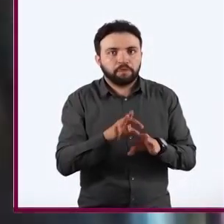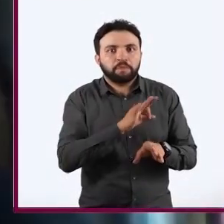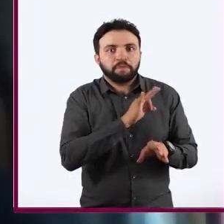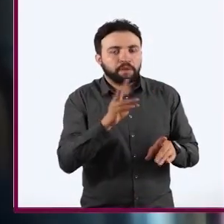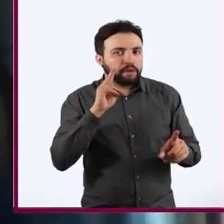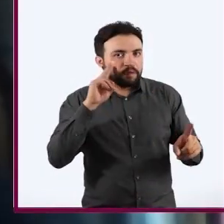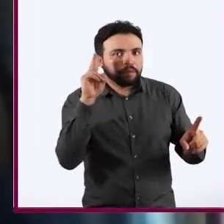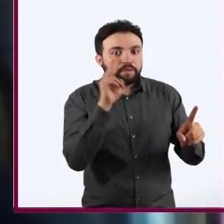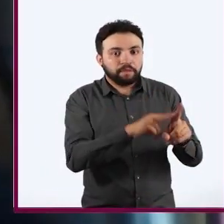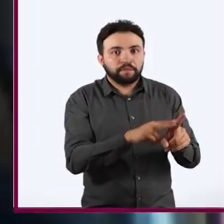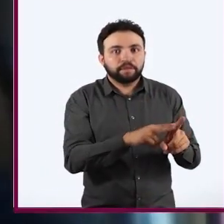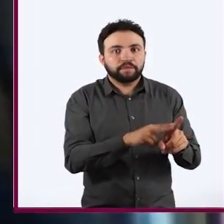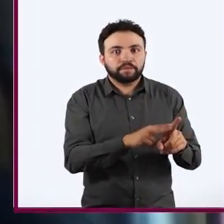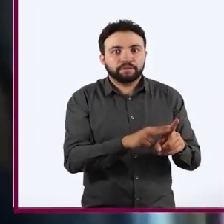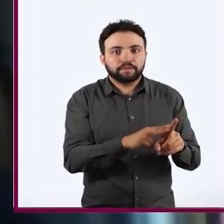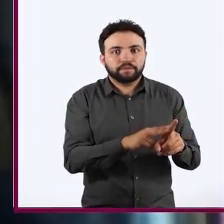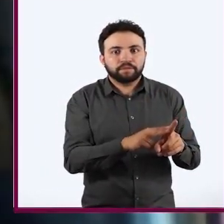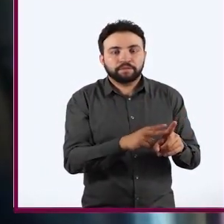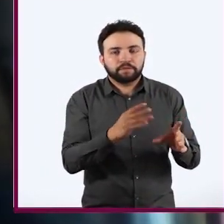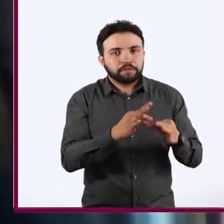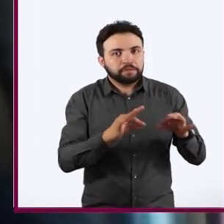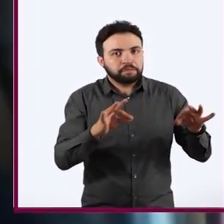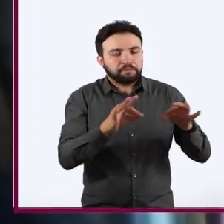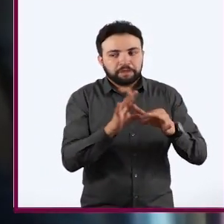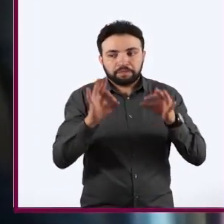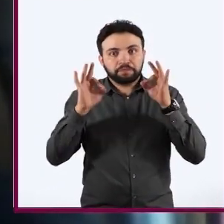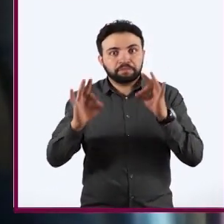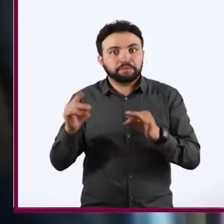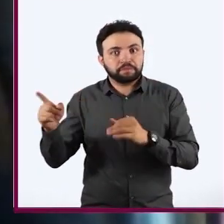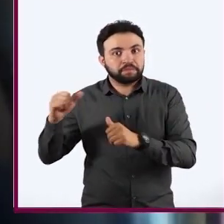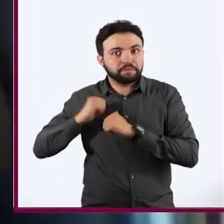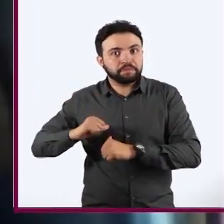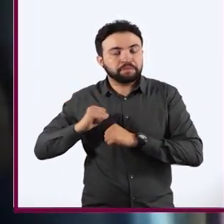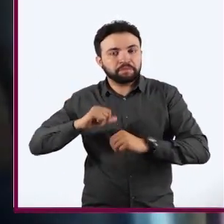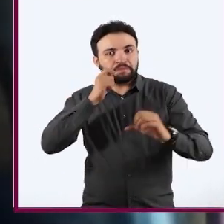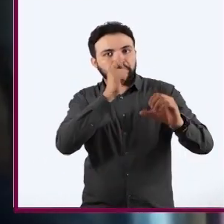que nos permiten, que nos dan la importancia